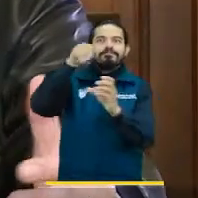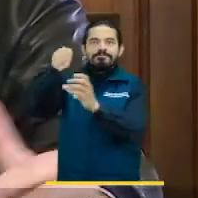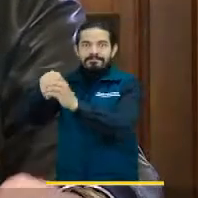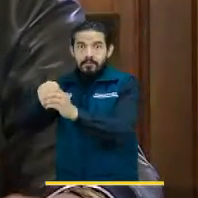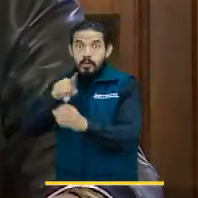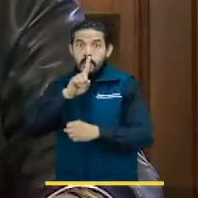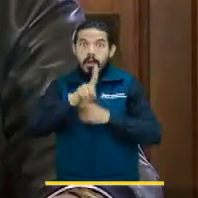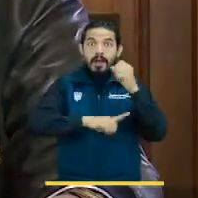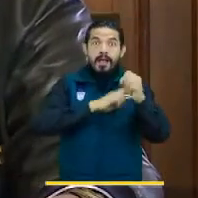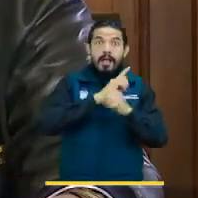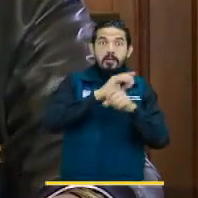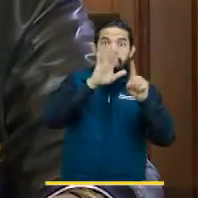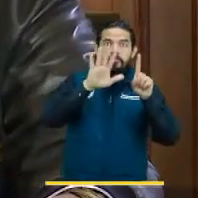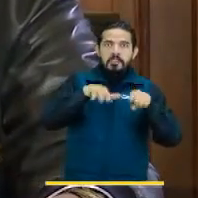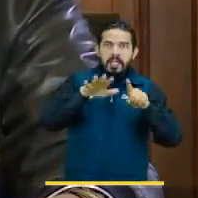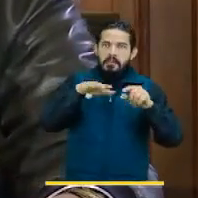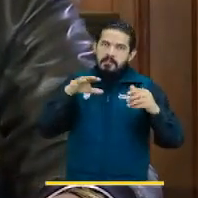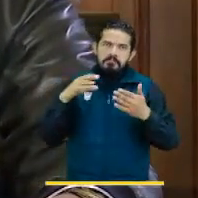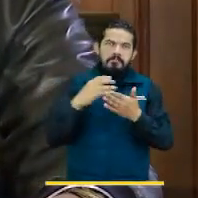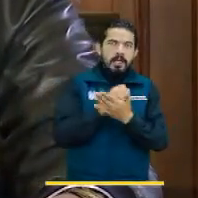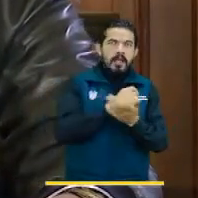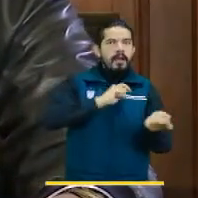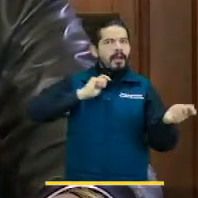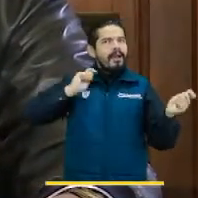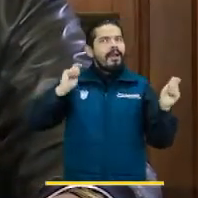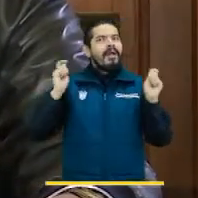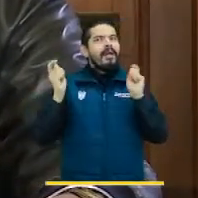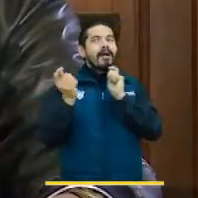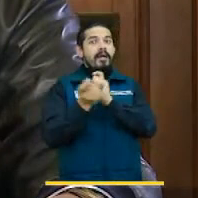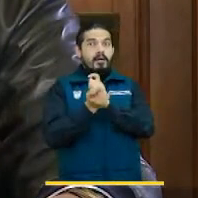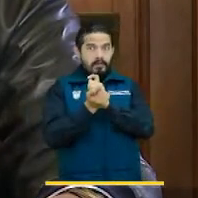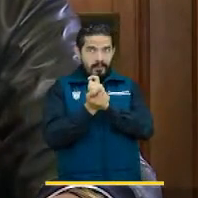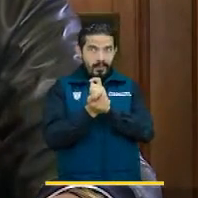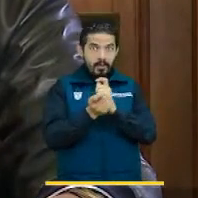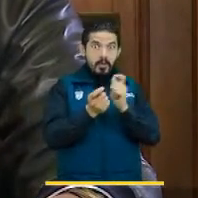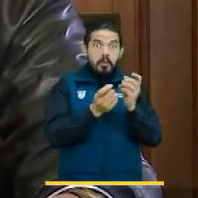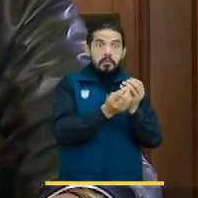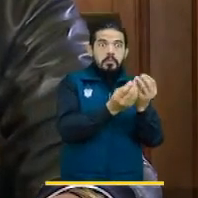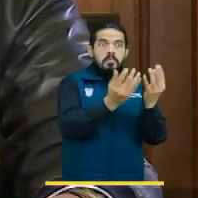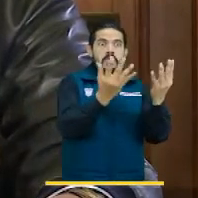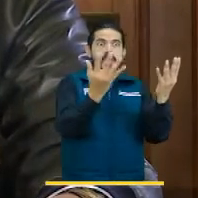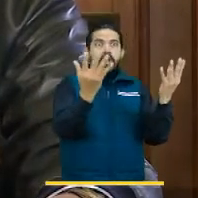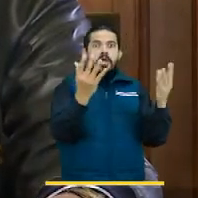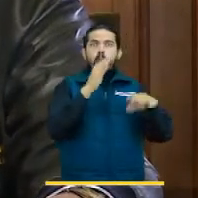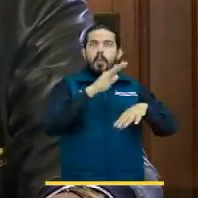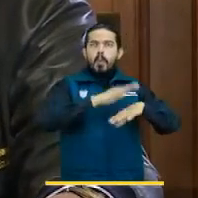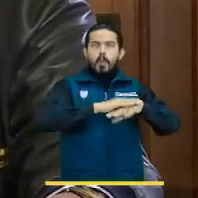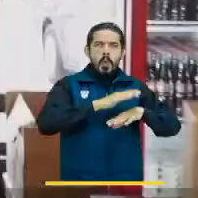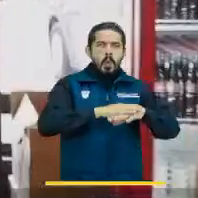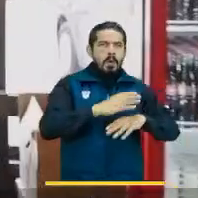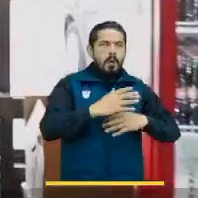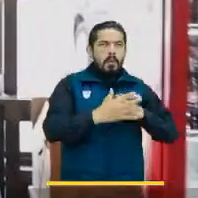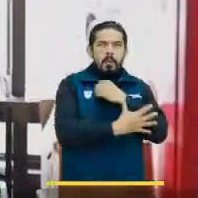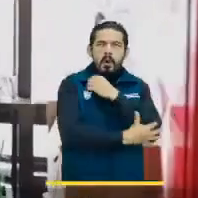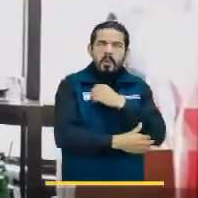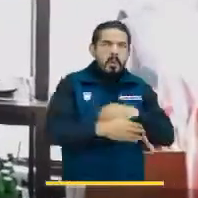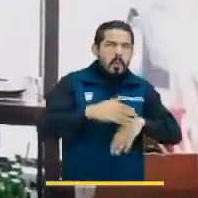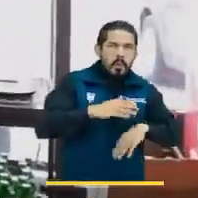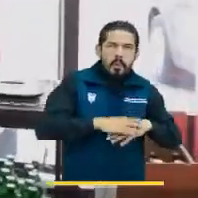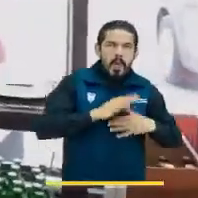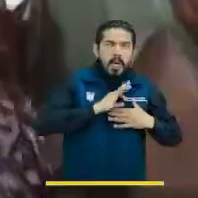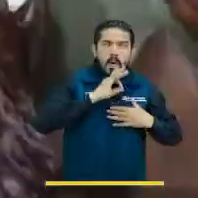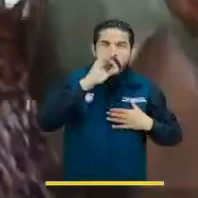y medio, se ha logrado revertir el aumento de la pobreza que nos dejó la pandemia.